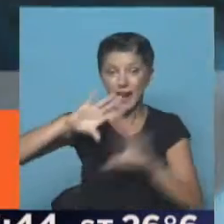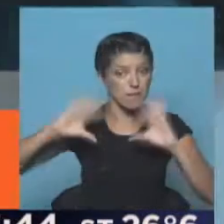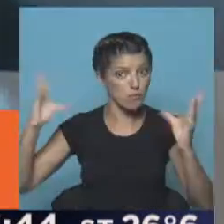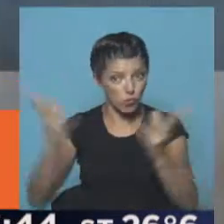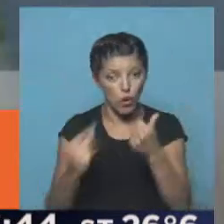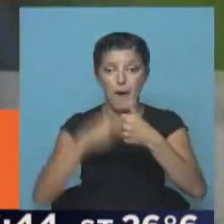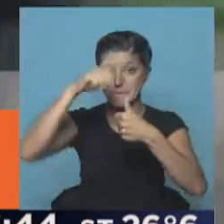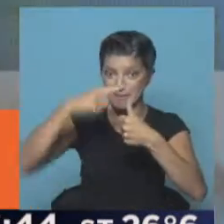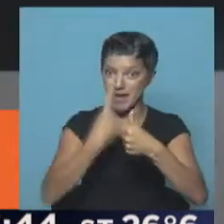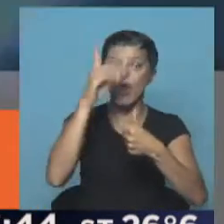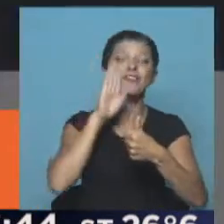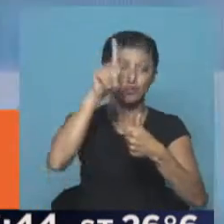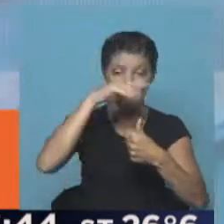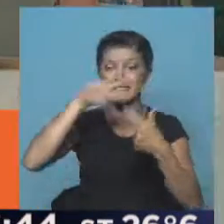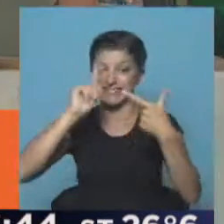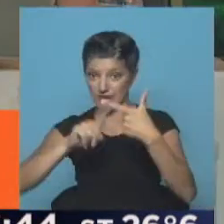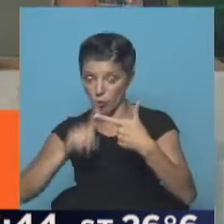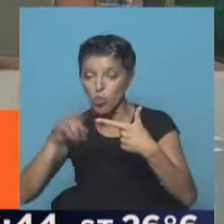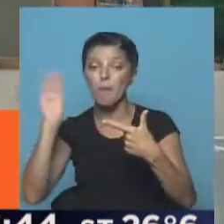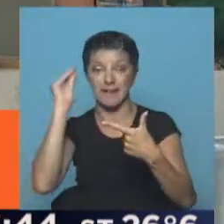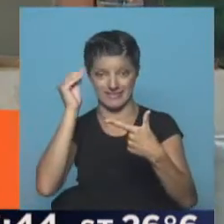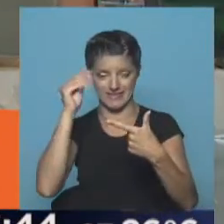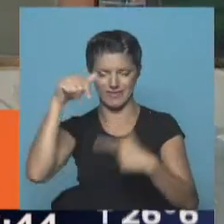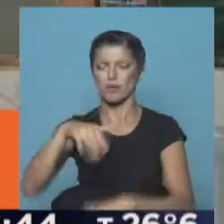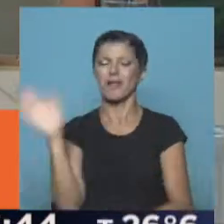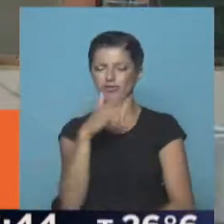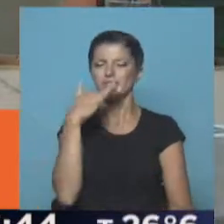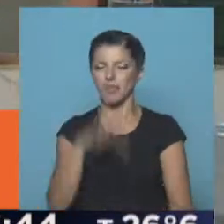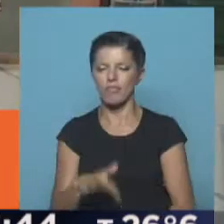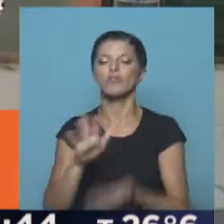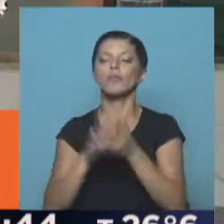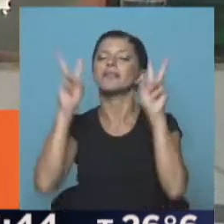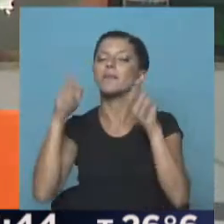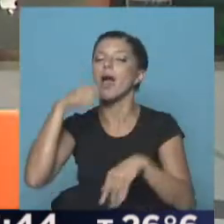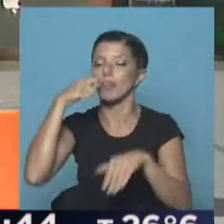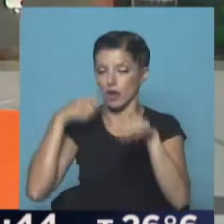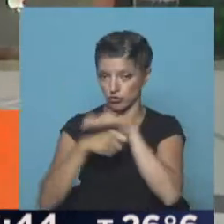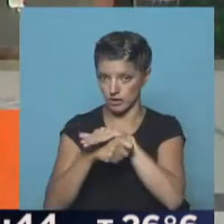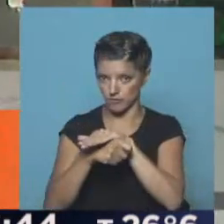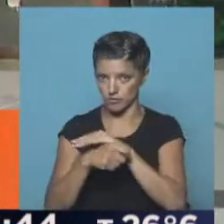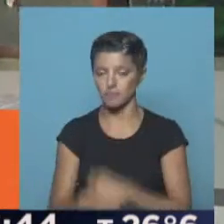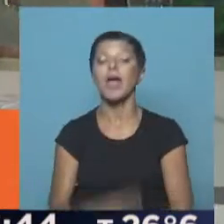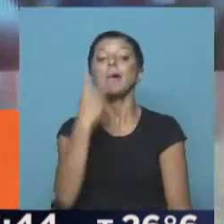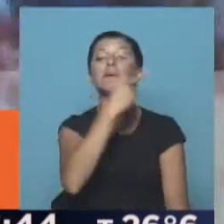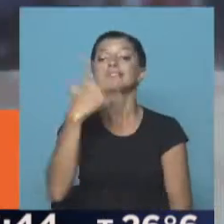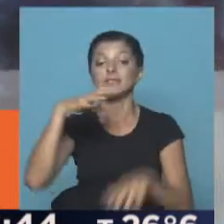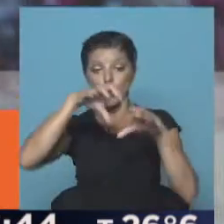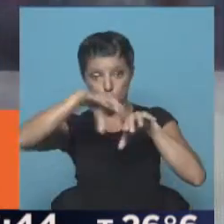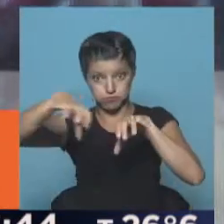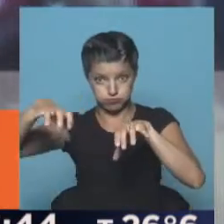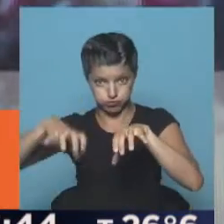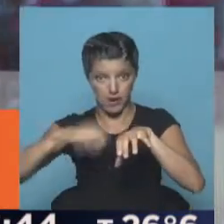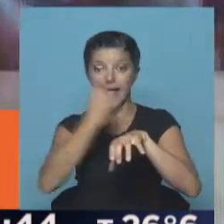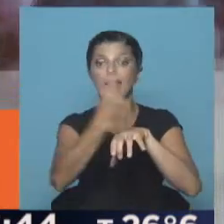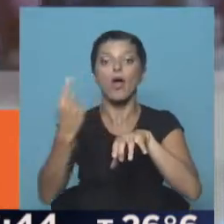los Estados Unidos. Esto para ver el volumen que tiene el narcotráfico en Brasil. Hay 25 facciones. Dentro de esas facciones